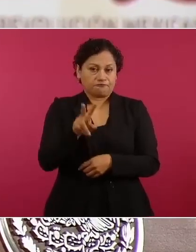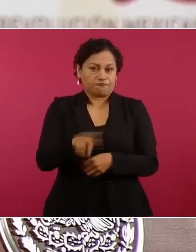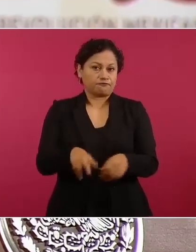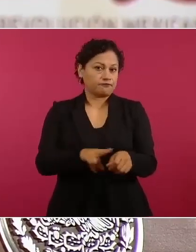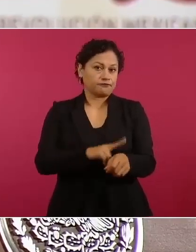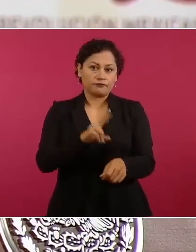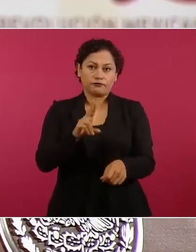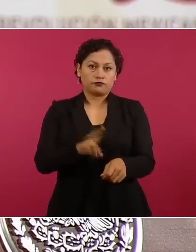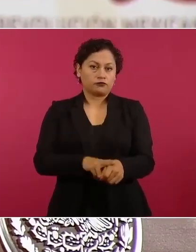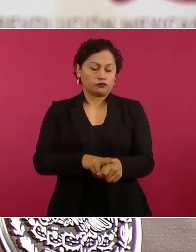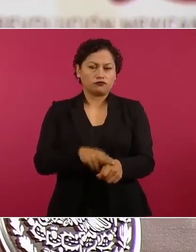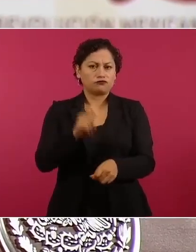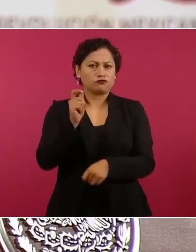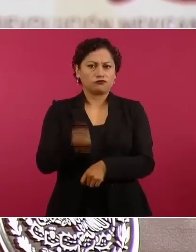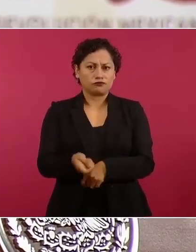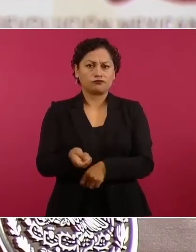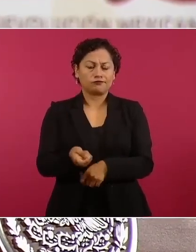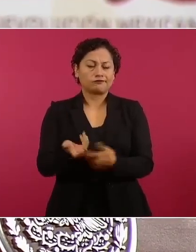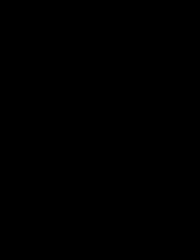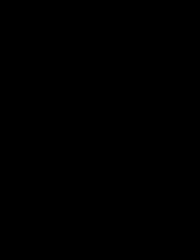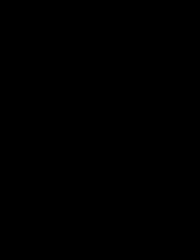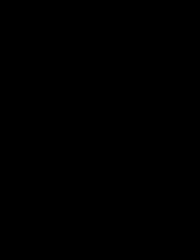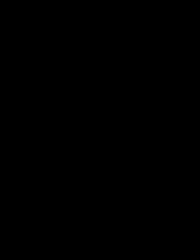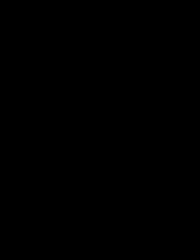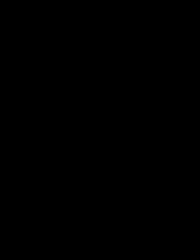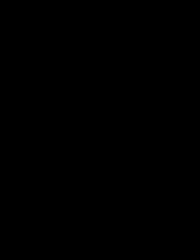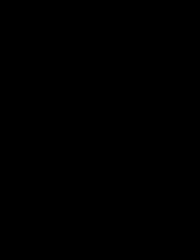concierto con nodal y Belinda Wow a muchos les ha explotado la cabeza